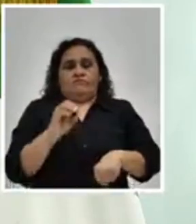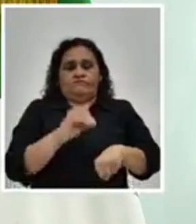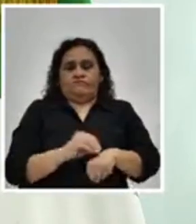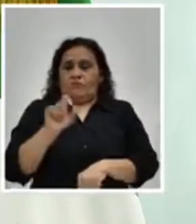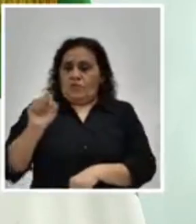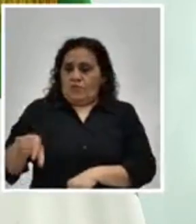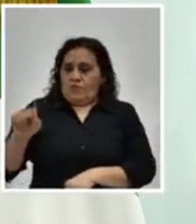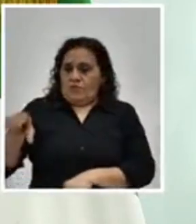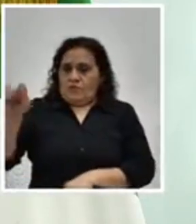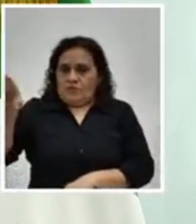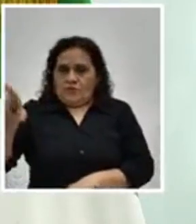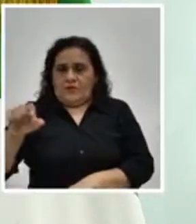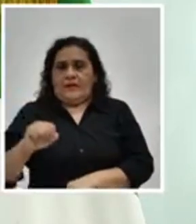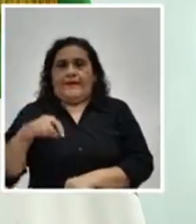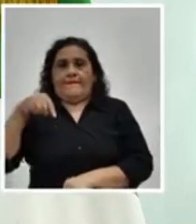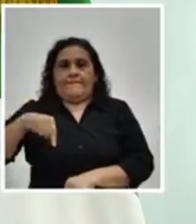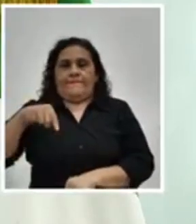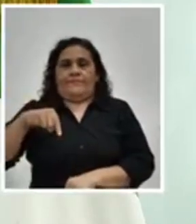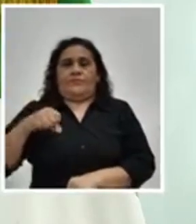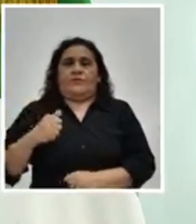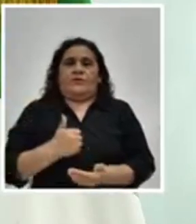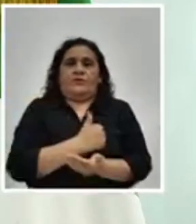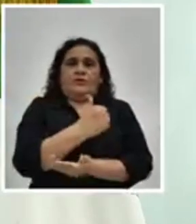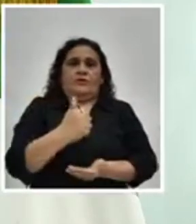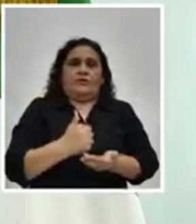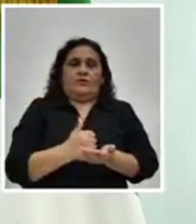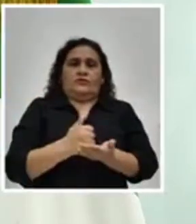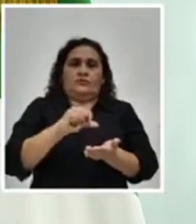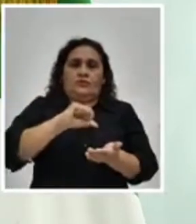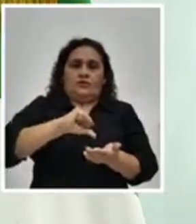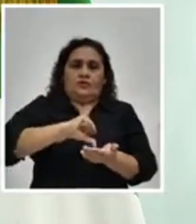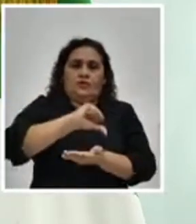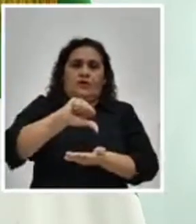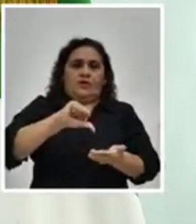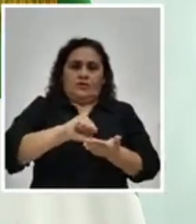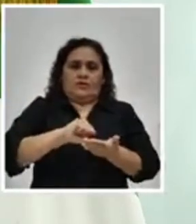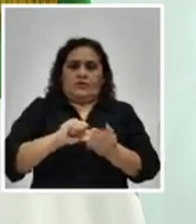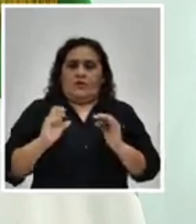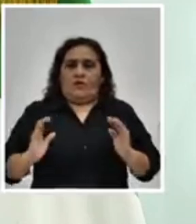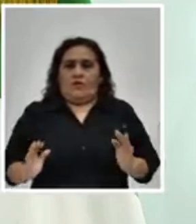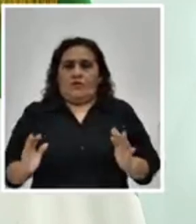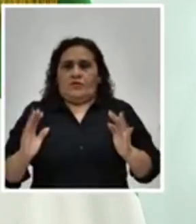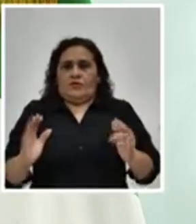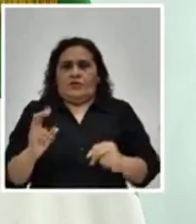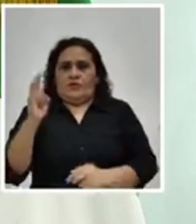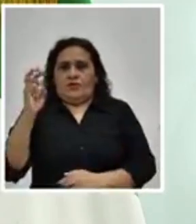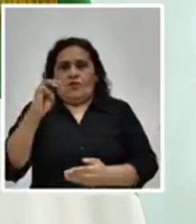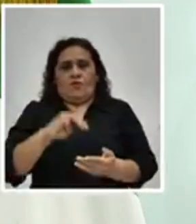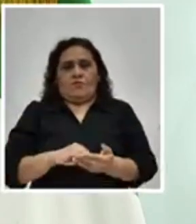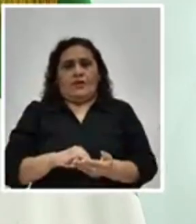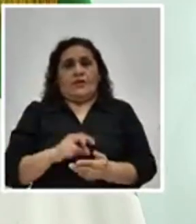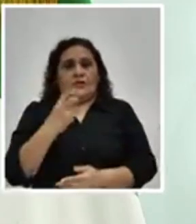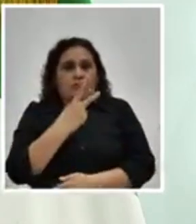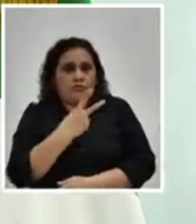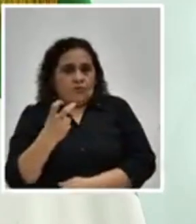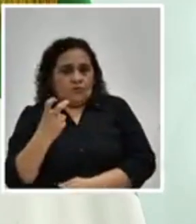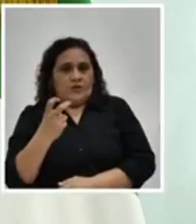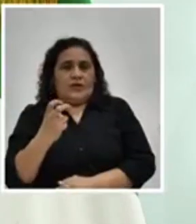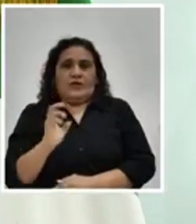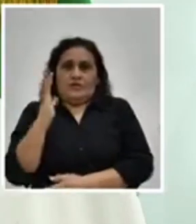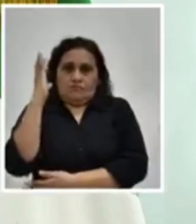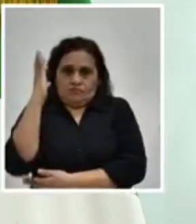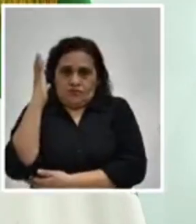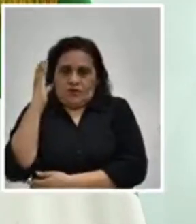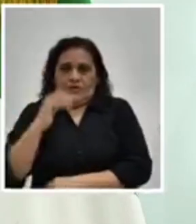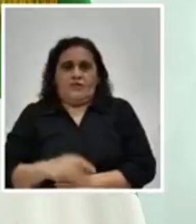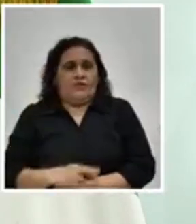del primer cuadro de la ciudad y de las principales avenidas con un total de 2.200 plantas, logrando una